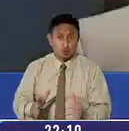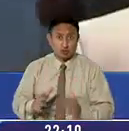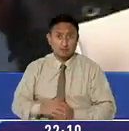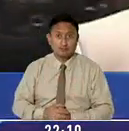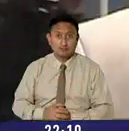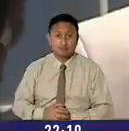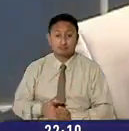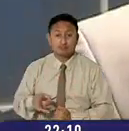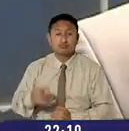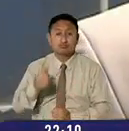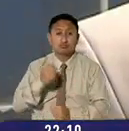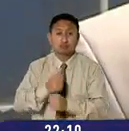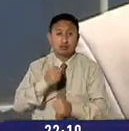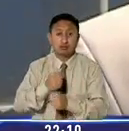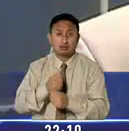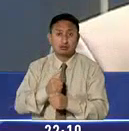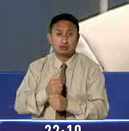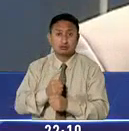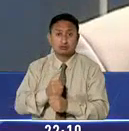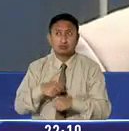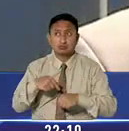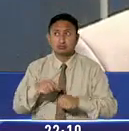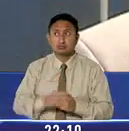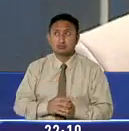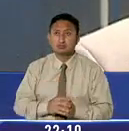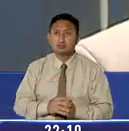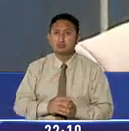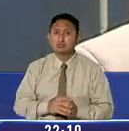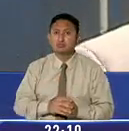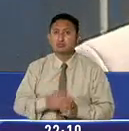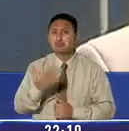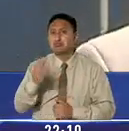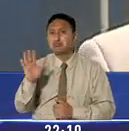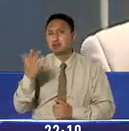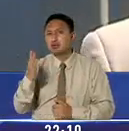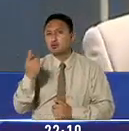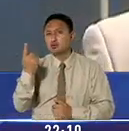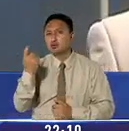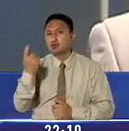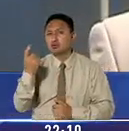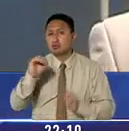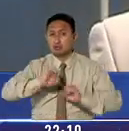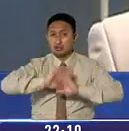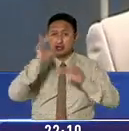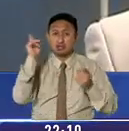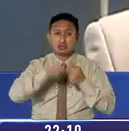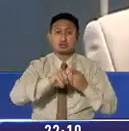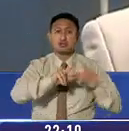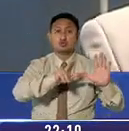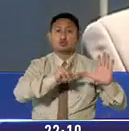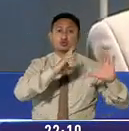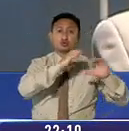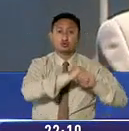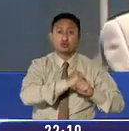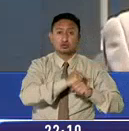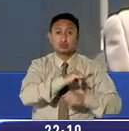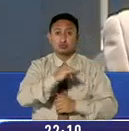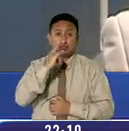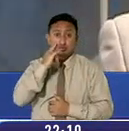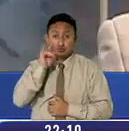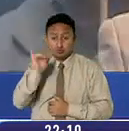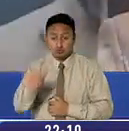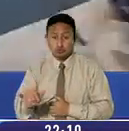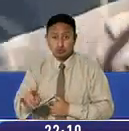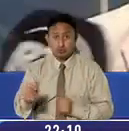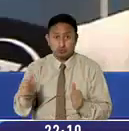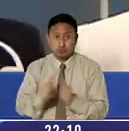Ellos trabajaban de las 11 de la mañana hasta las 8 de la noche, entonces los niños quedaban ahí con